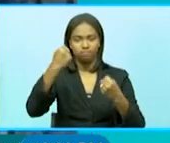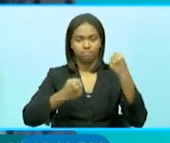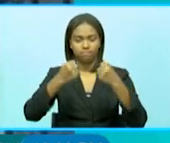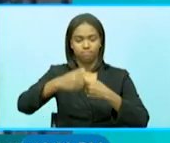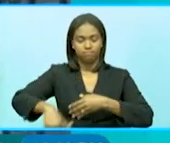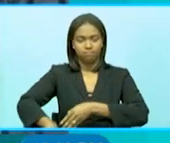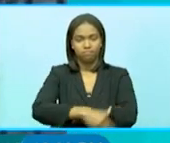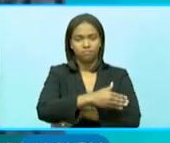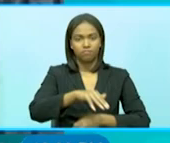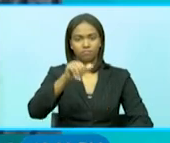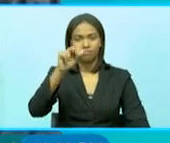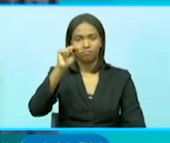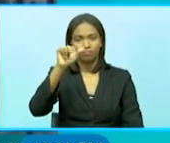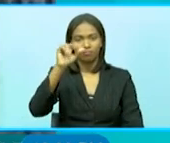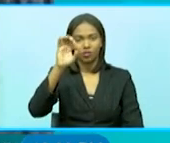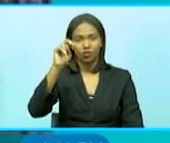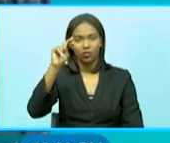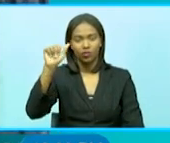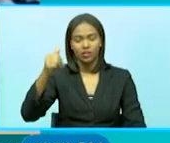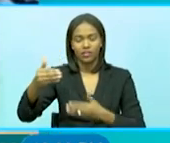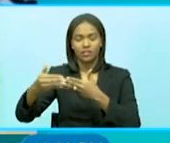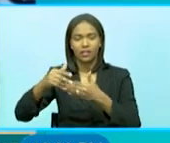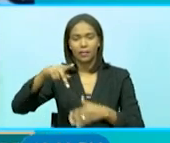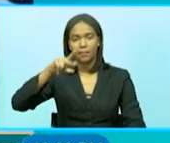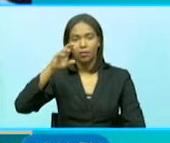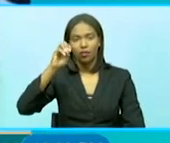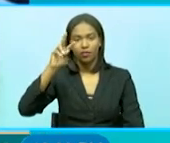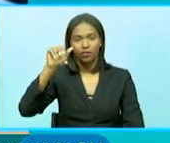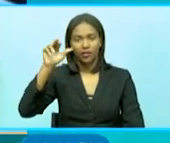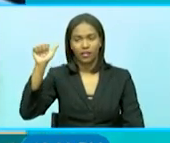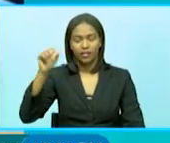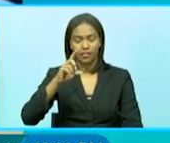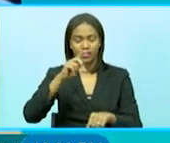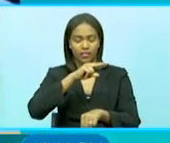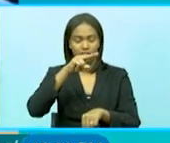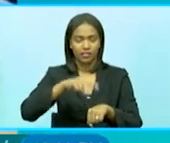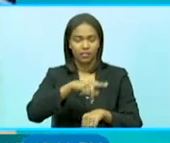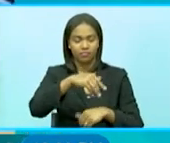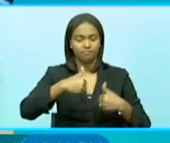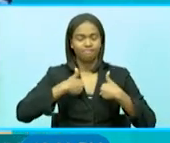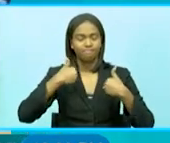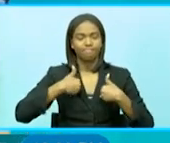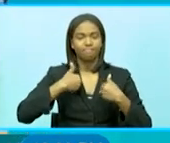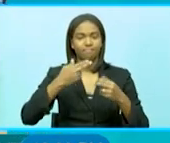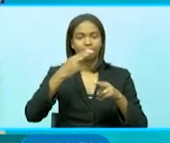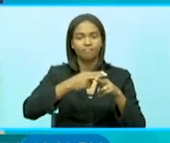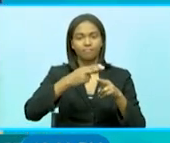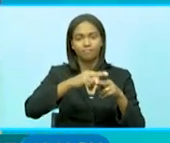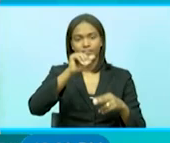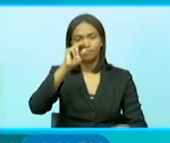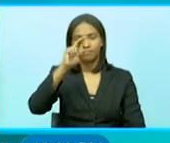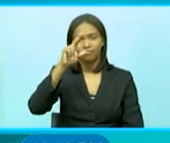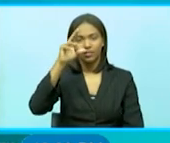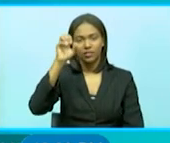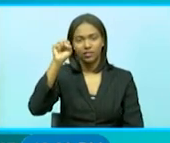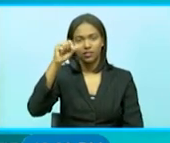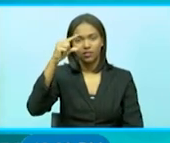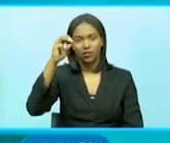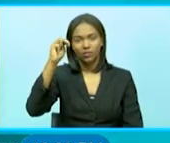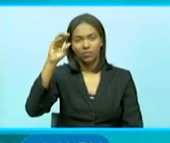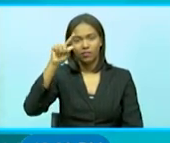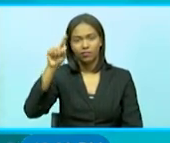avenida Anacaona, esquina Pedro Abovea del Distrito Nacional. El joven fue identificado como Andrés Abraham Gómez